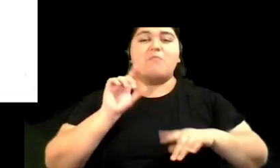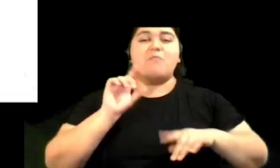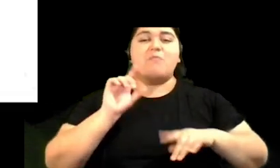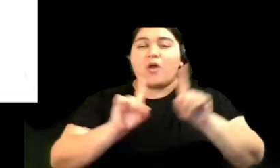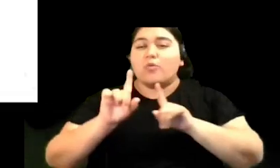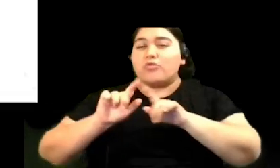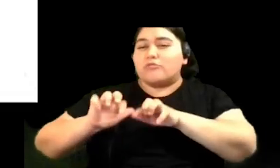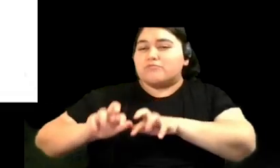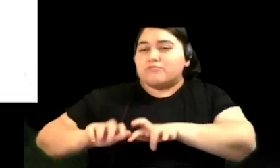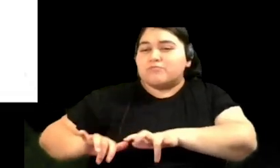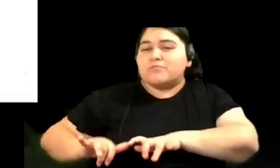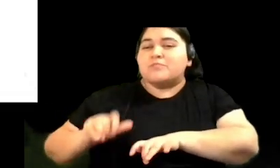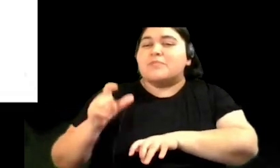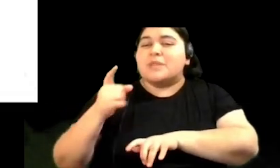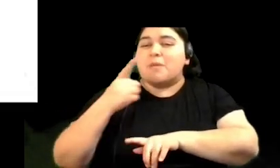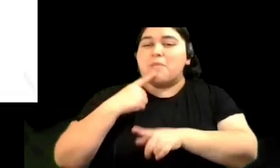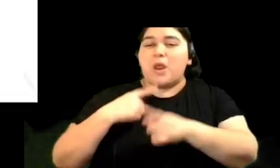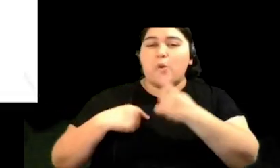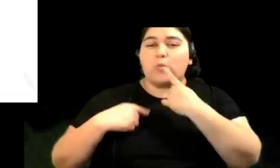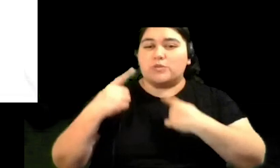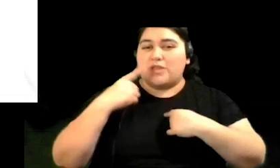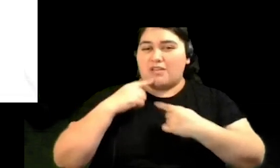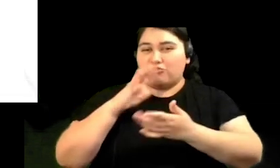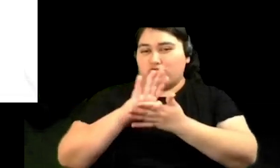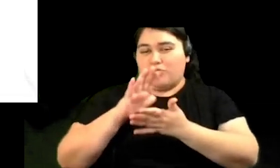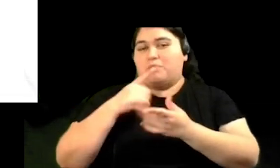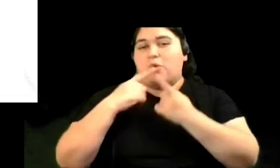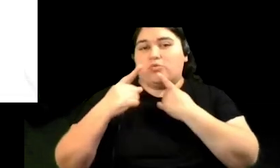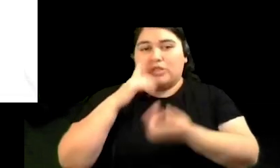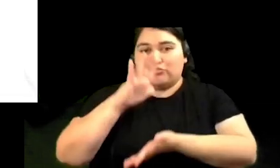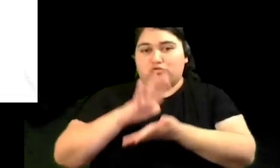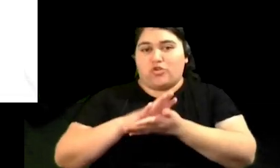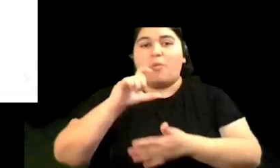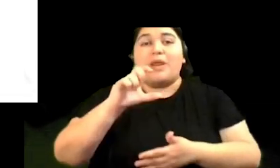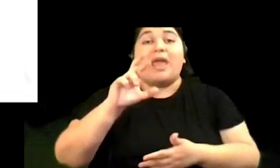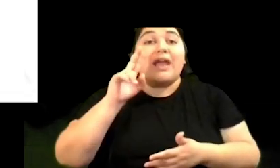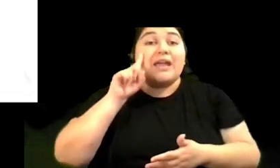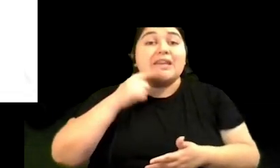para Cristina, que las veo ahí. No sé, ¿las contestás ahora o las contestás después, Cristina?